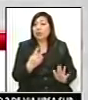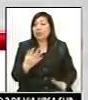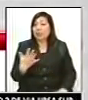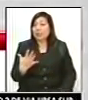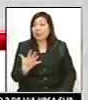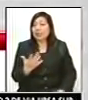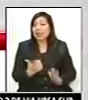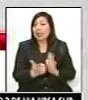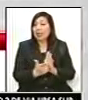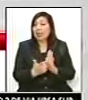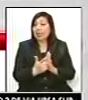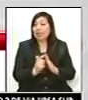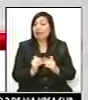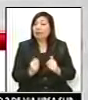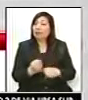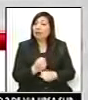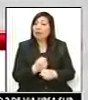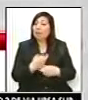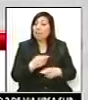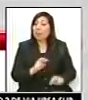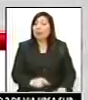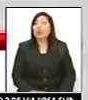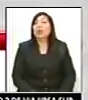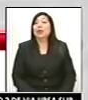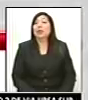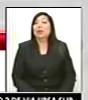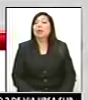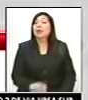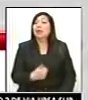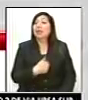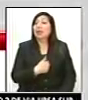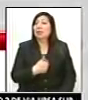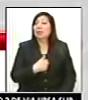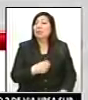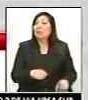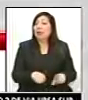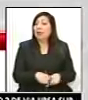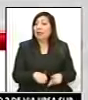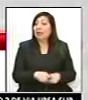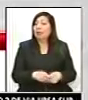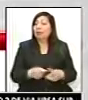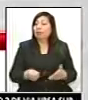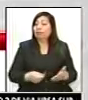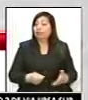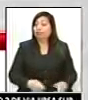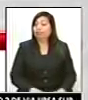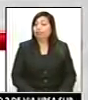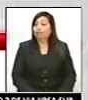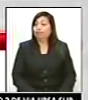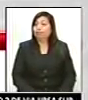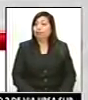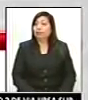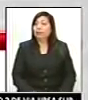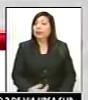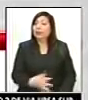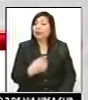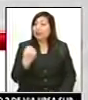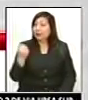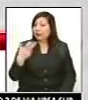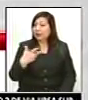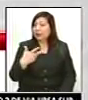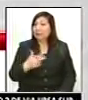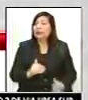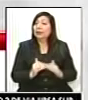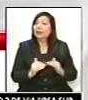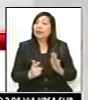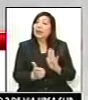28.175, Ley Marco del Empleo Público. Sin embargo, las mismas también habrían prescrito. Tercer hecho, creación de